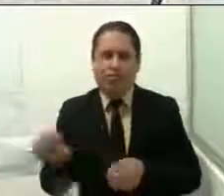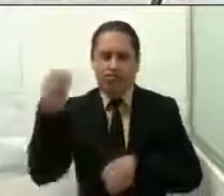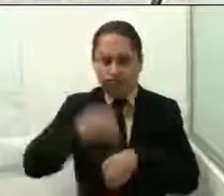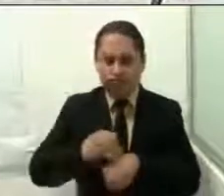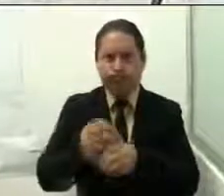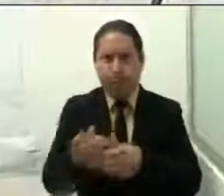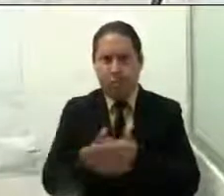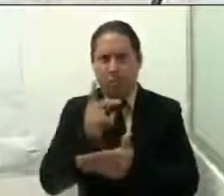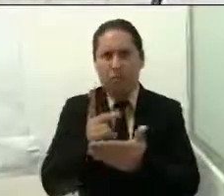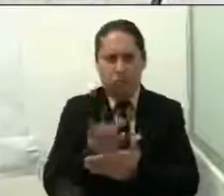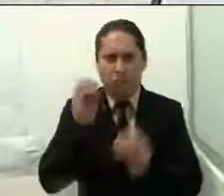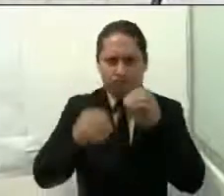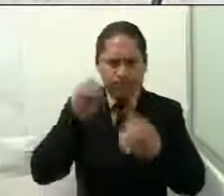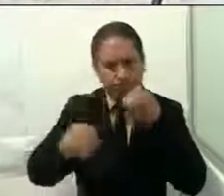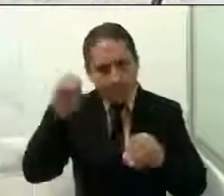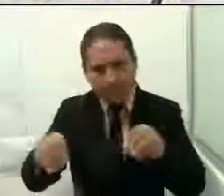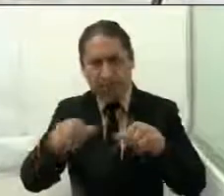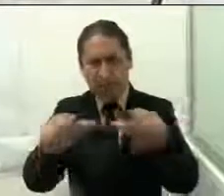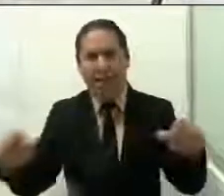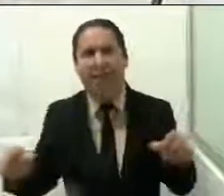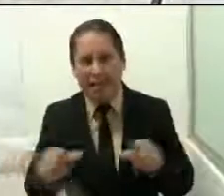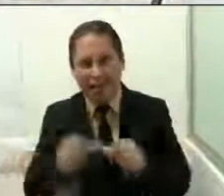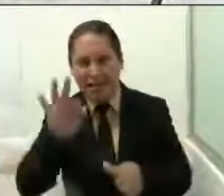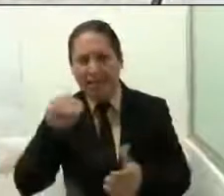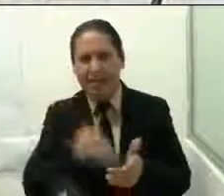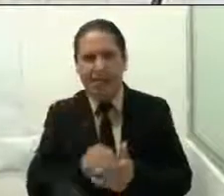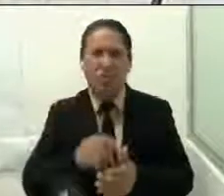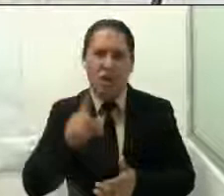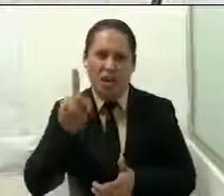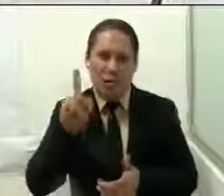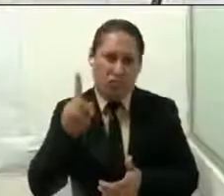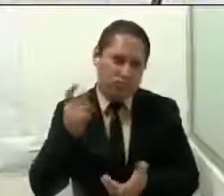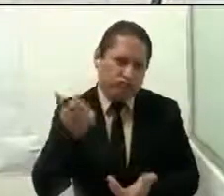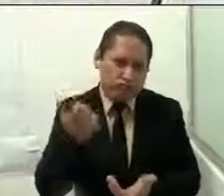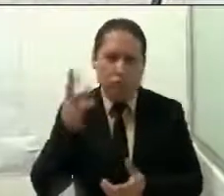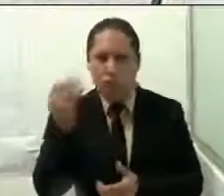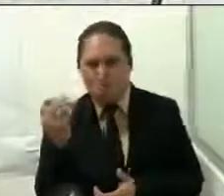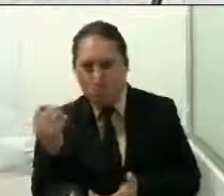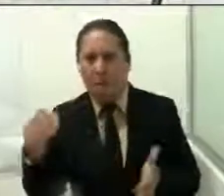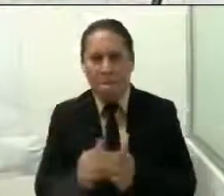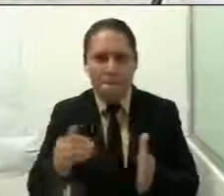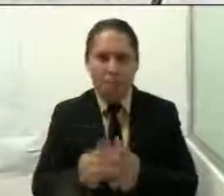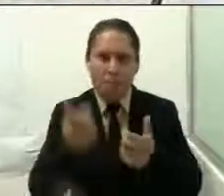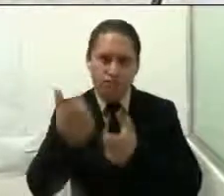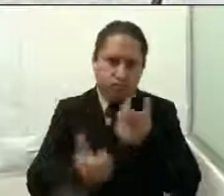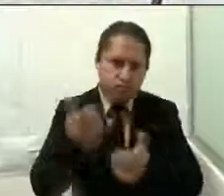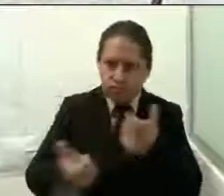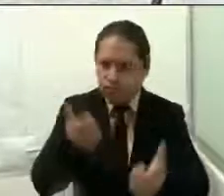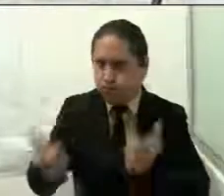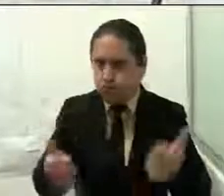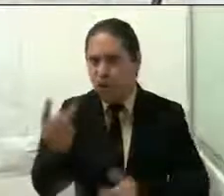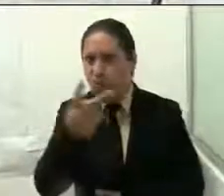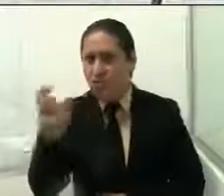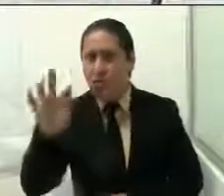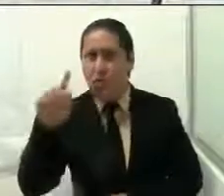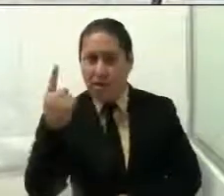al destinar 3.9 millones de pesos en apoyo a 241